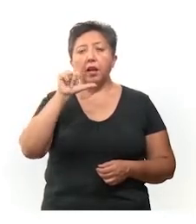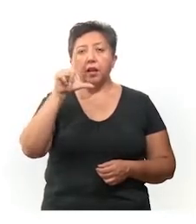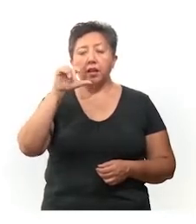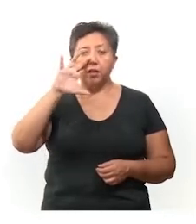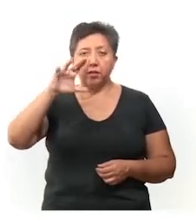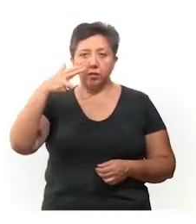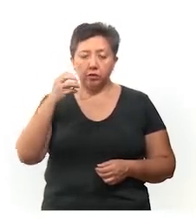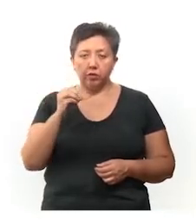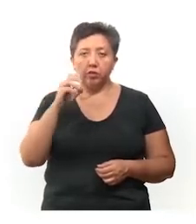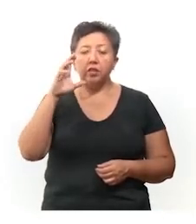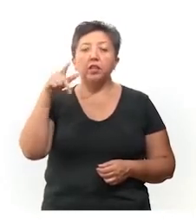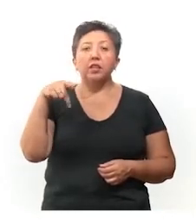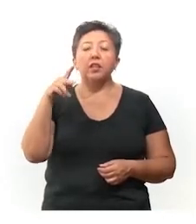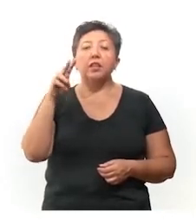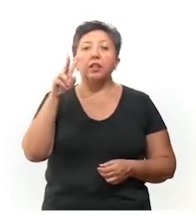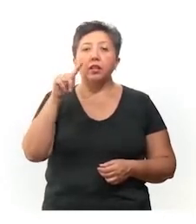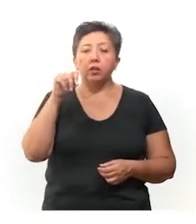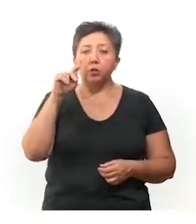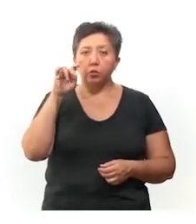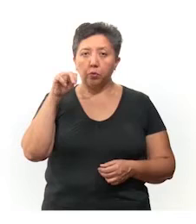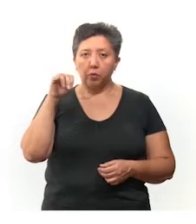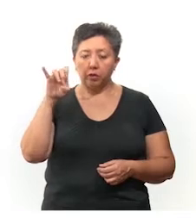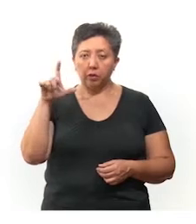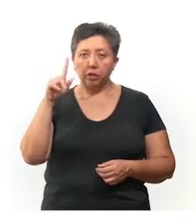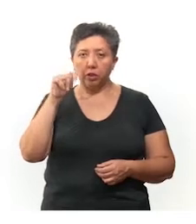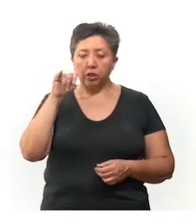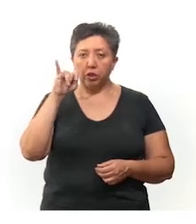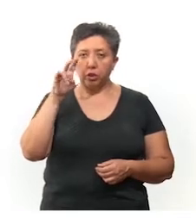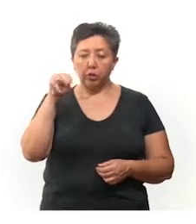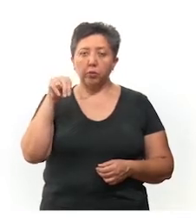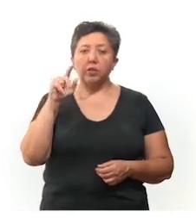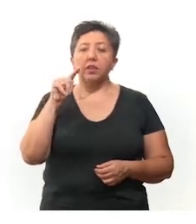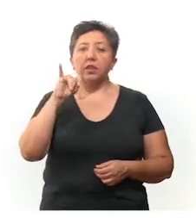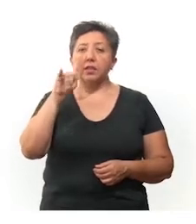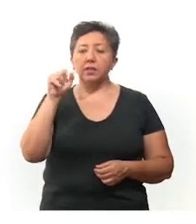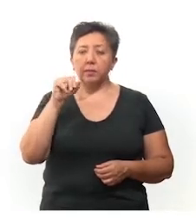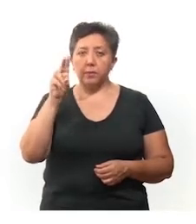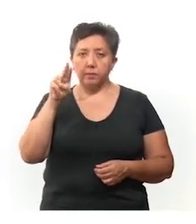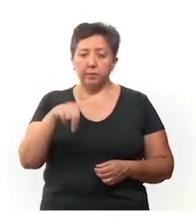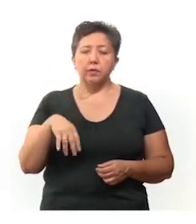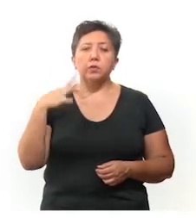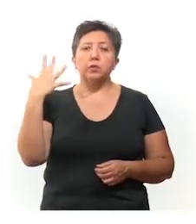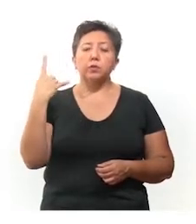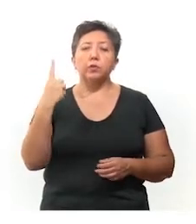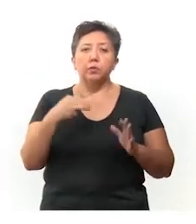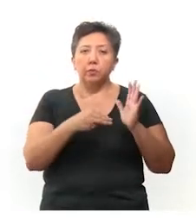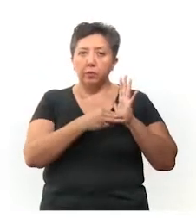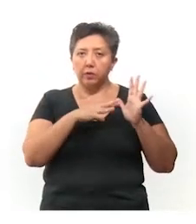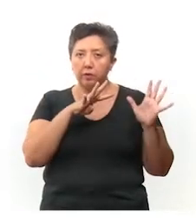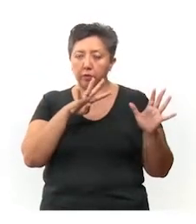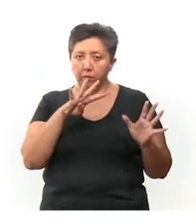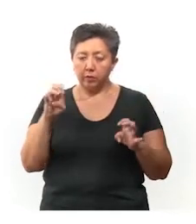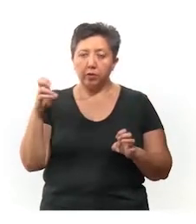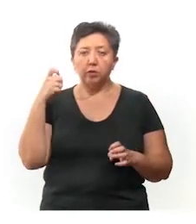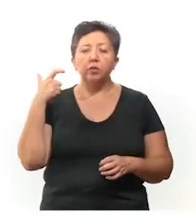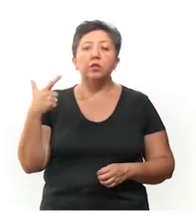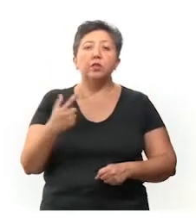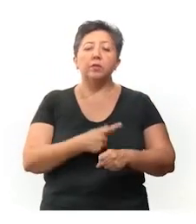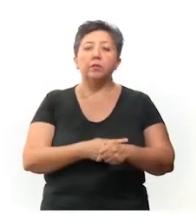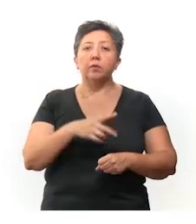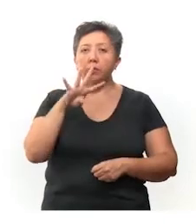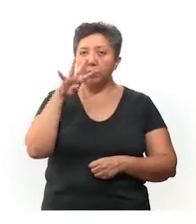Junucmá, Izamal, Cantunil, Sinanché, Temozón, Tinum y Tizimín. De los 51.907 casos